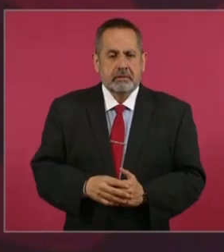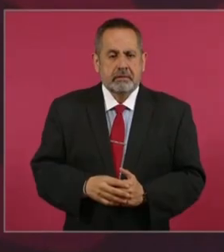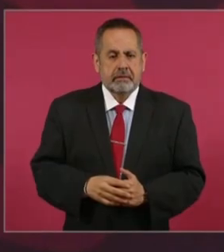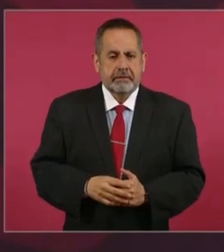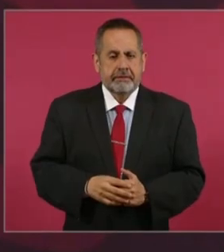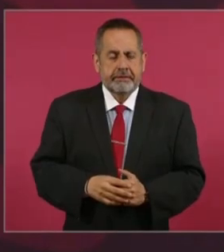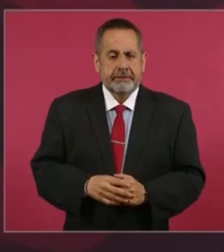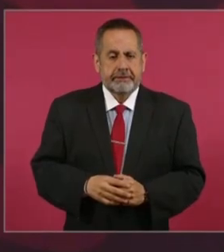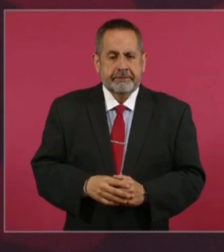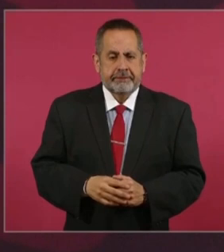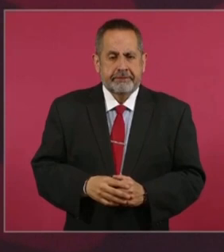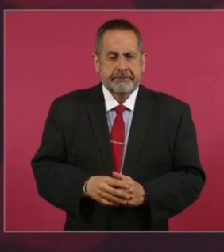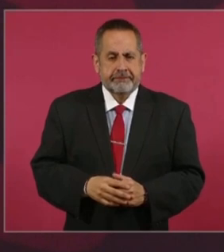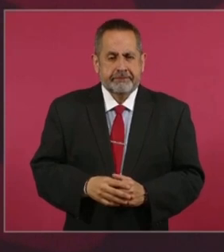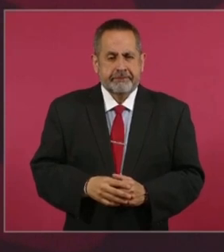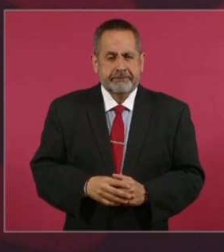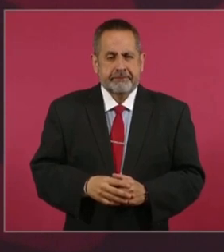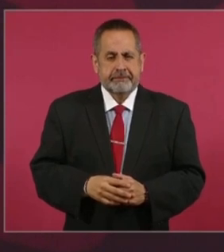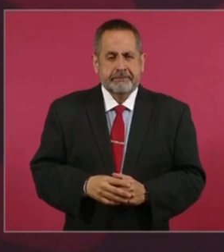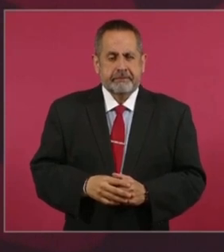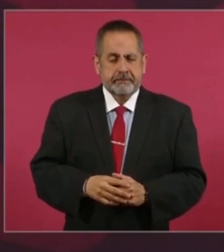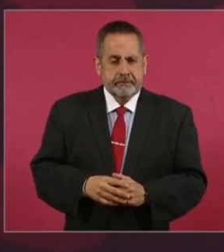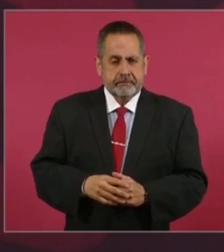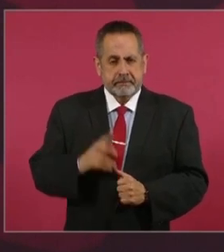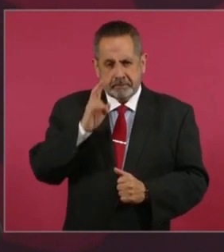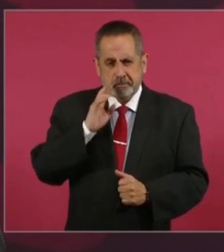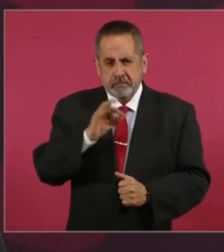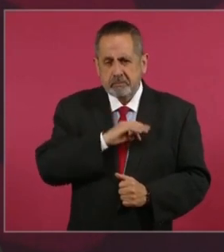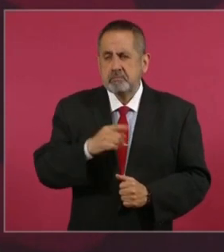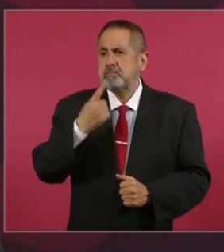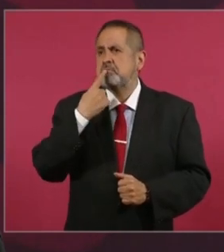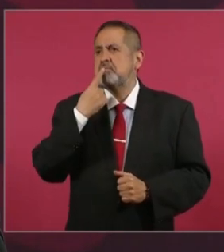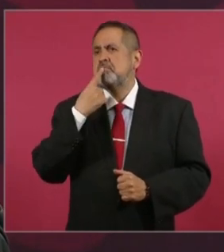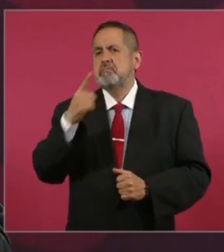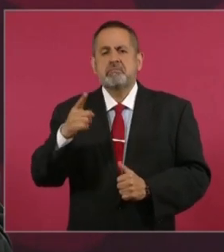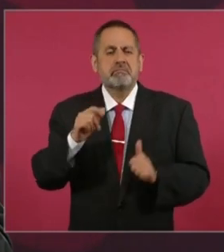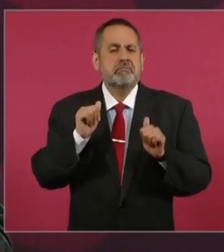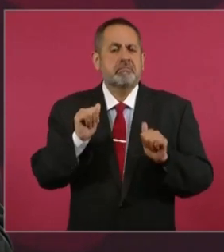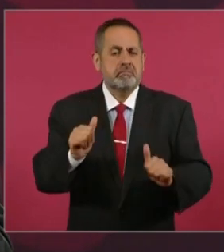se pueden promover amparos,